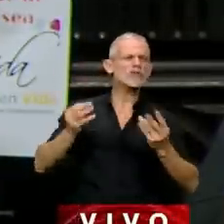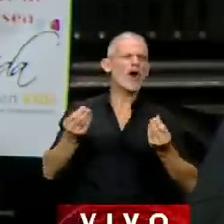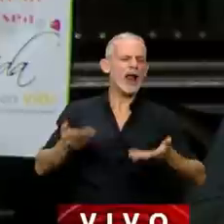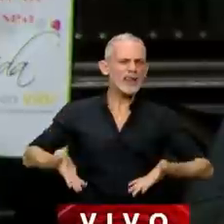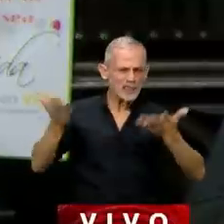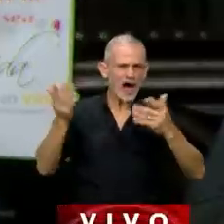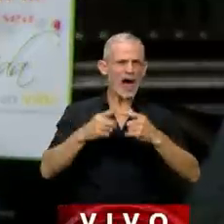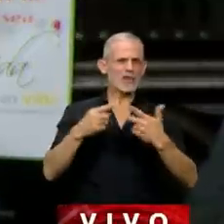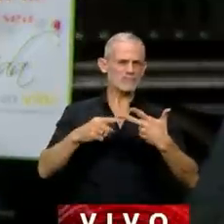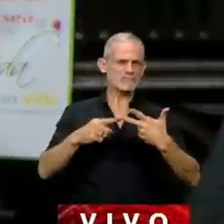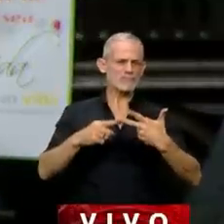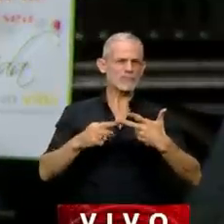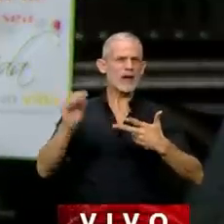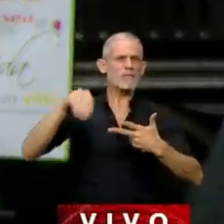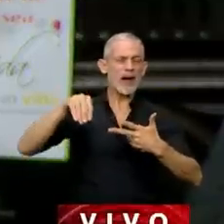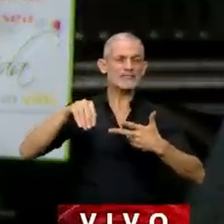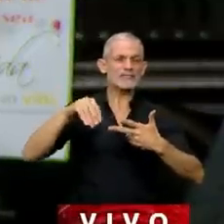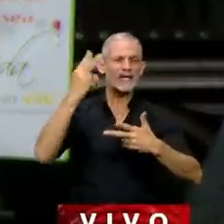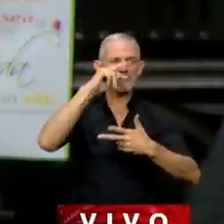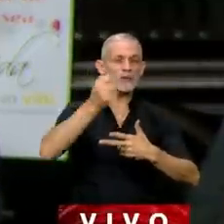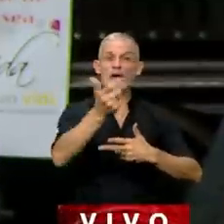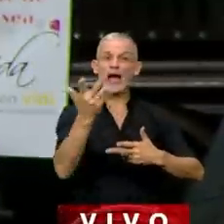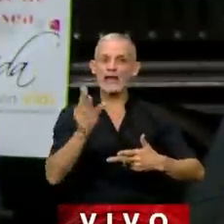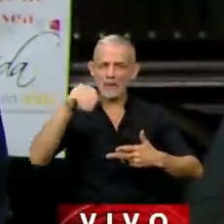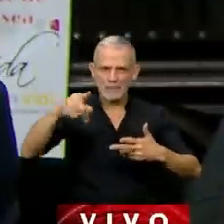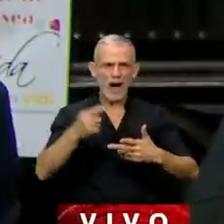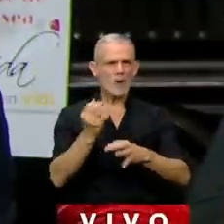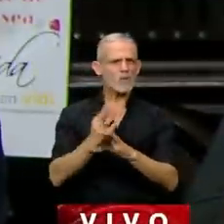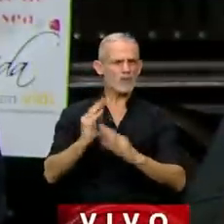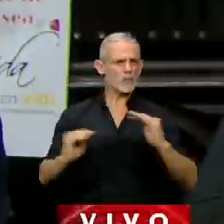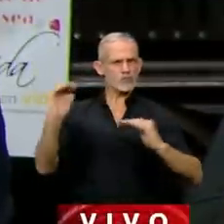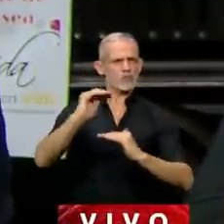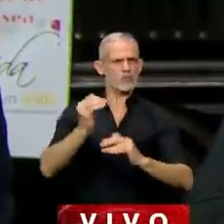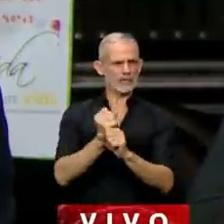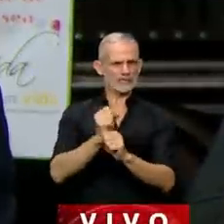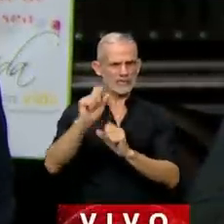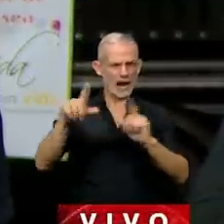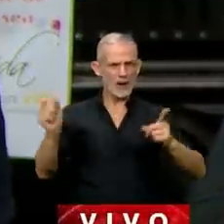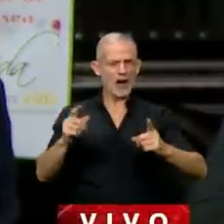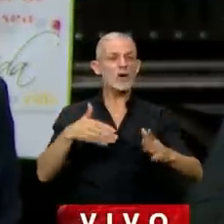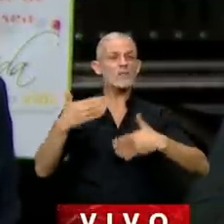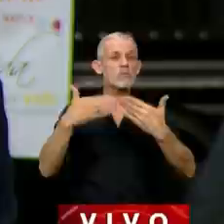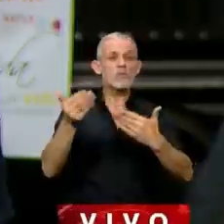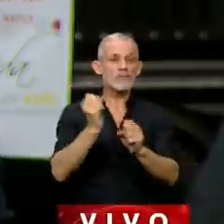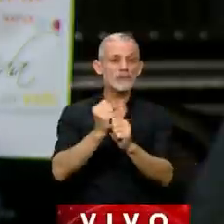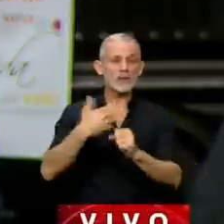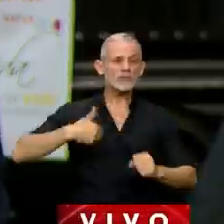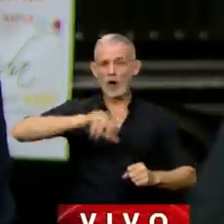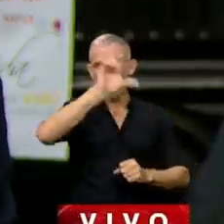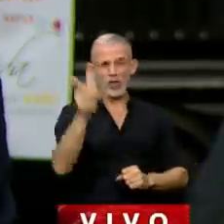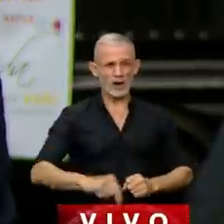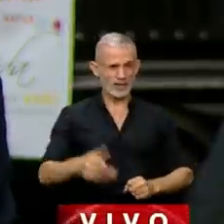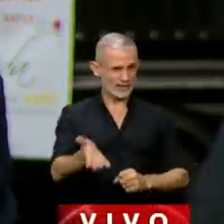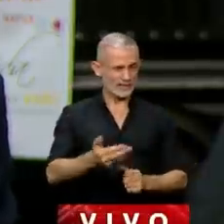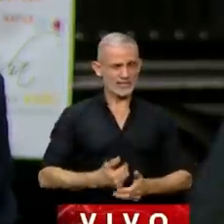calidad, el incremento de la cantidad de enfermeros y enfermeras, la profesionalización y el desarrollo de la enfermería en todo el territorio